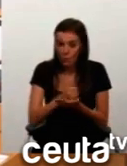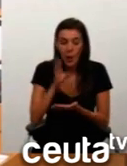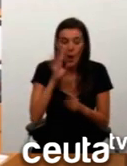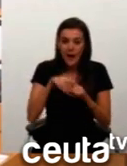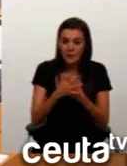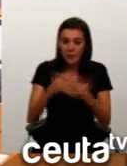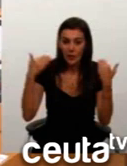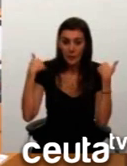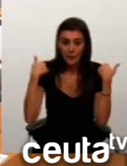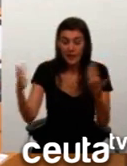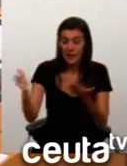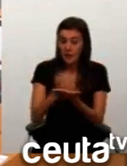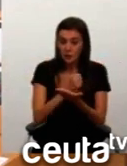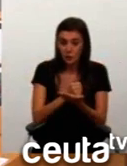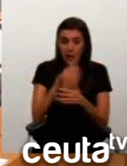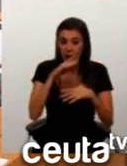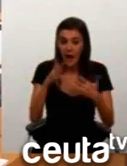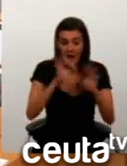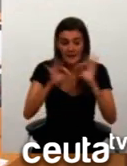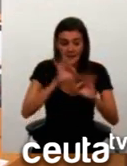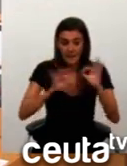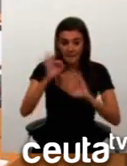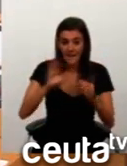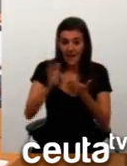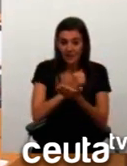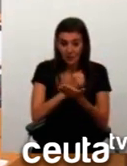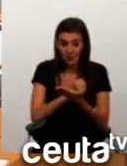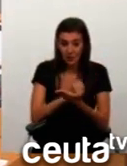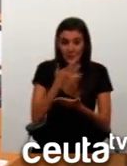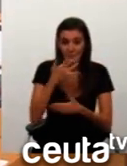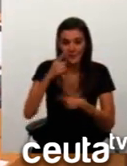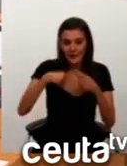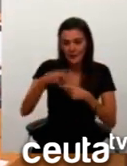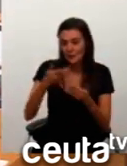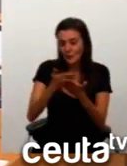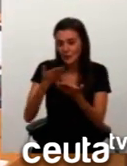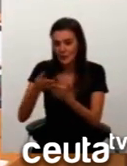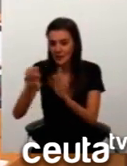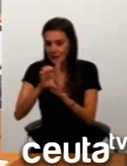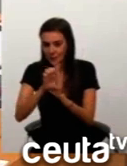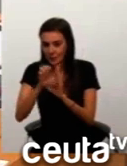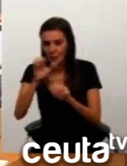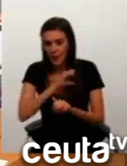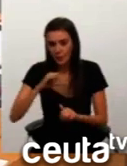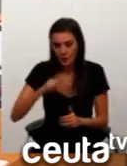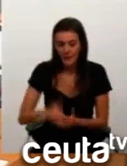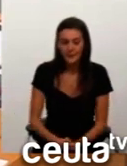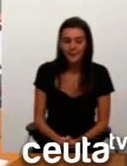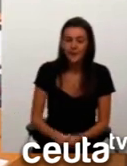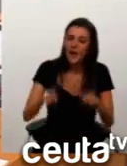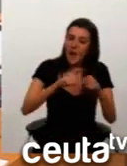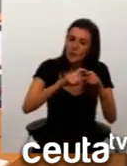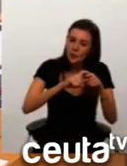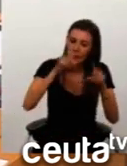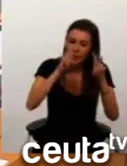aquellas competencias que esta Asamblea tiene a través de y que nos concede nuestro Estatuto de Autonomía. Es un régimen